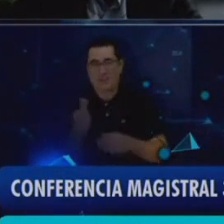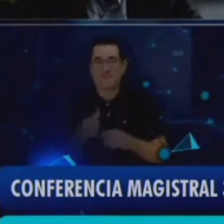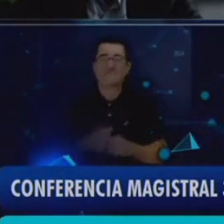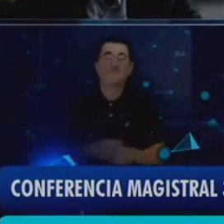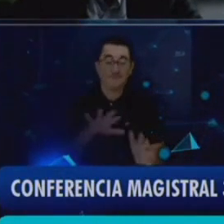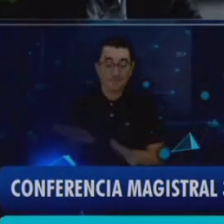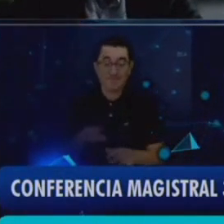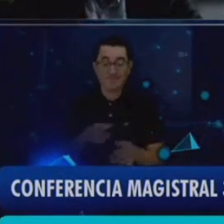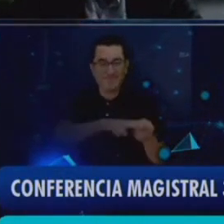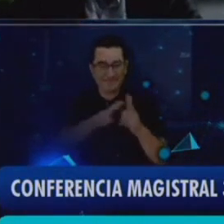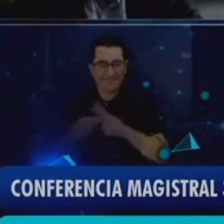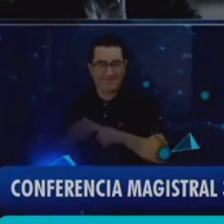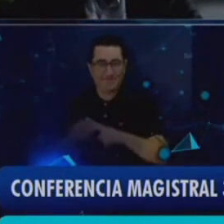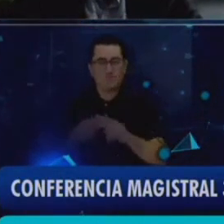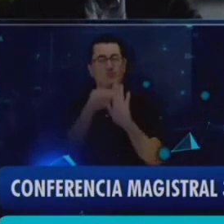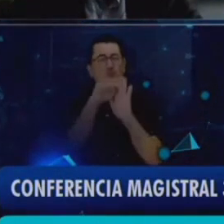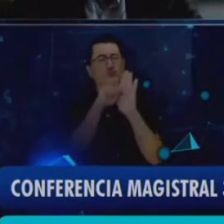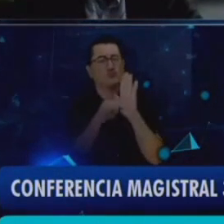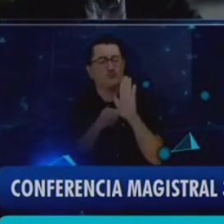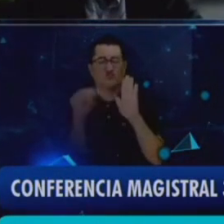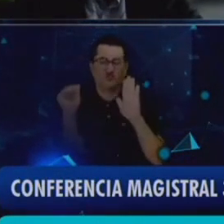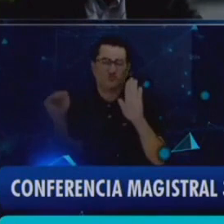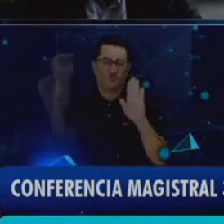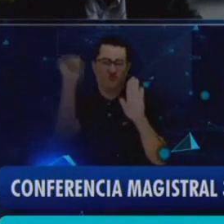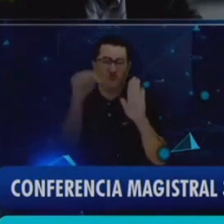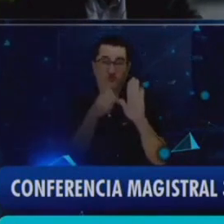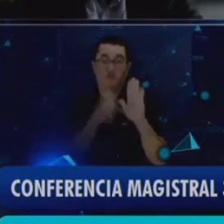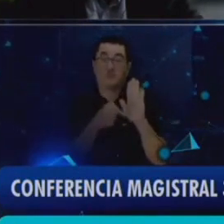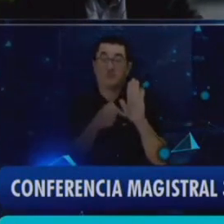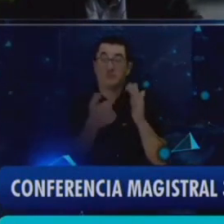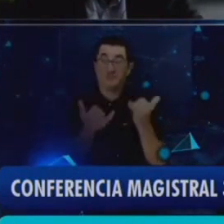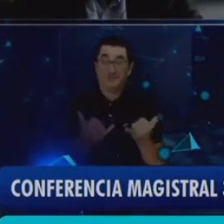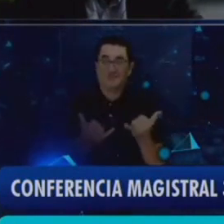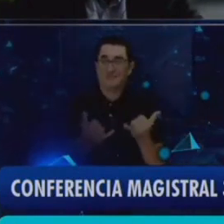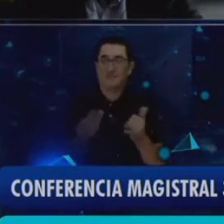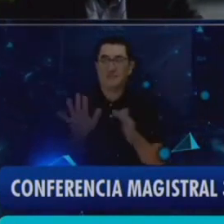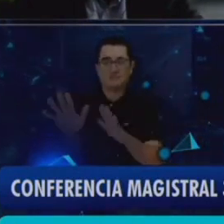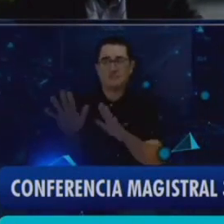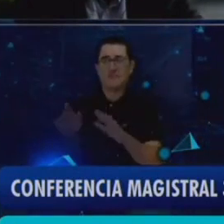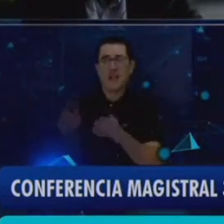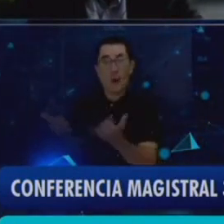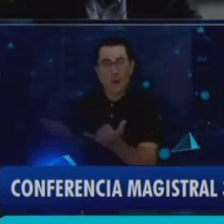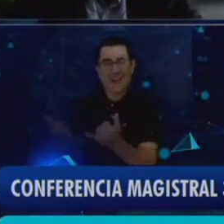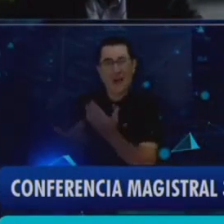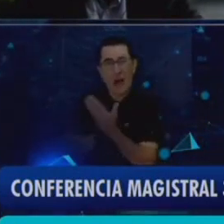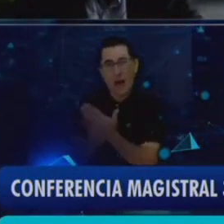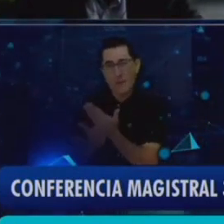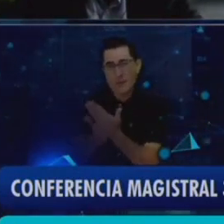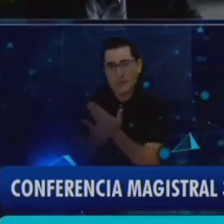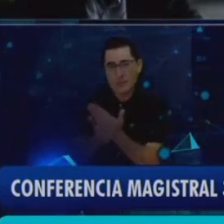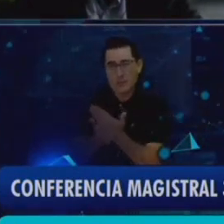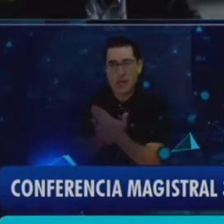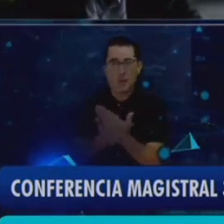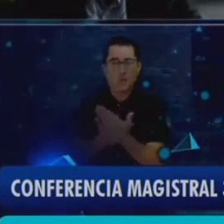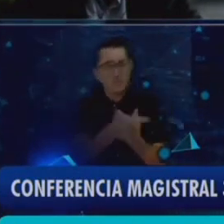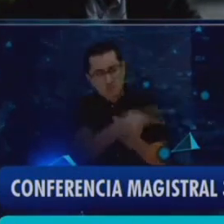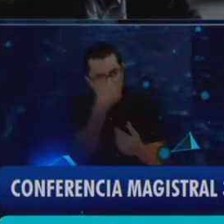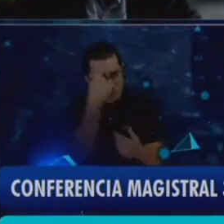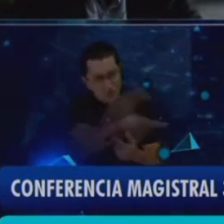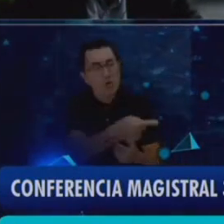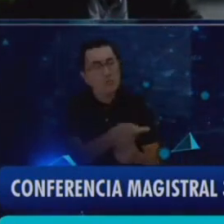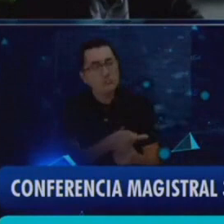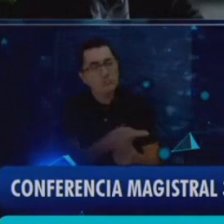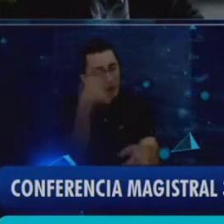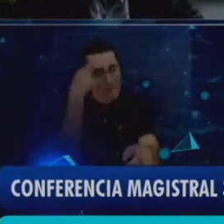estatus actual del trabajo en el marco de CITEL nos lleva a los intercambios de puntos de vista